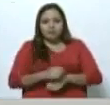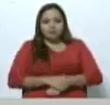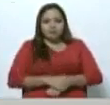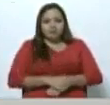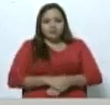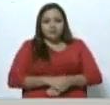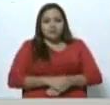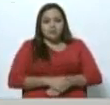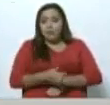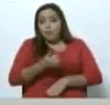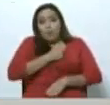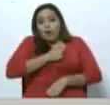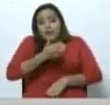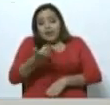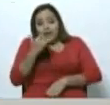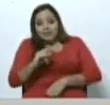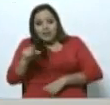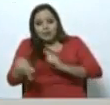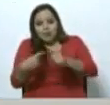a plomo limpio,